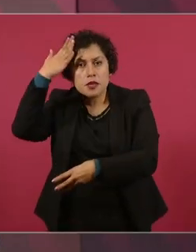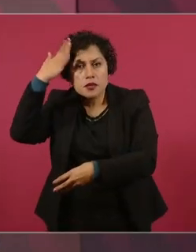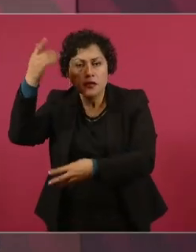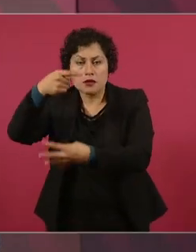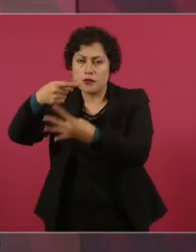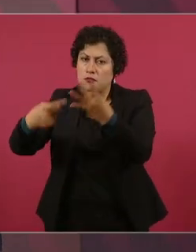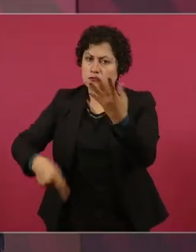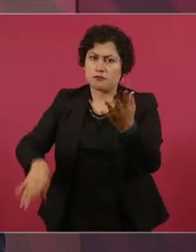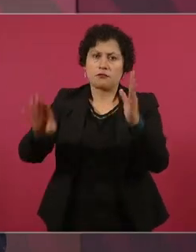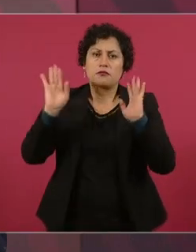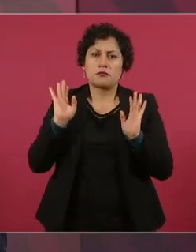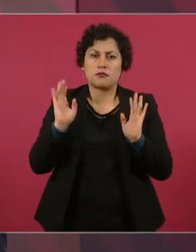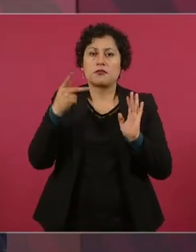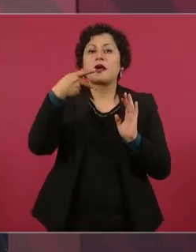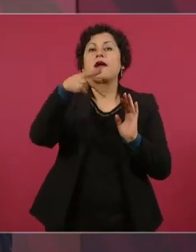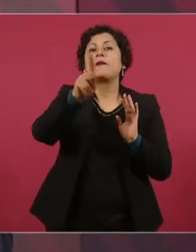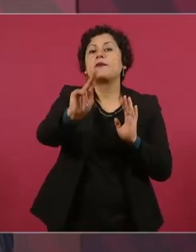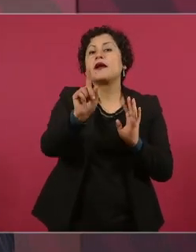cómo han actuado,